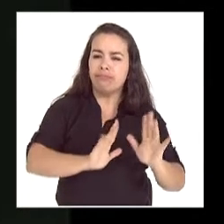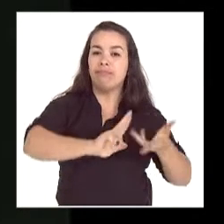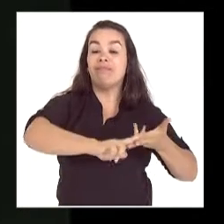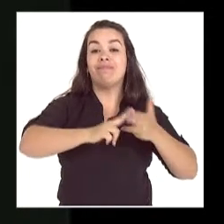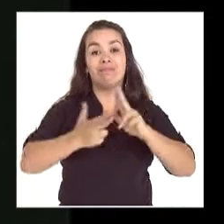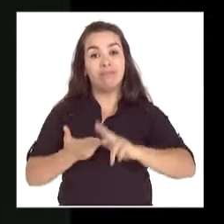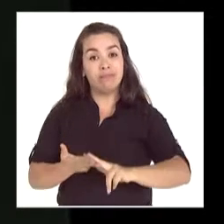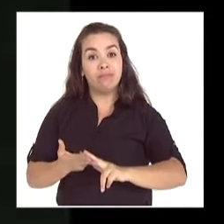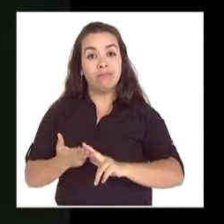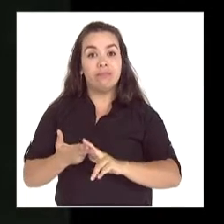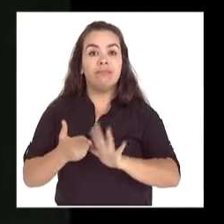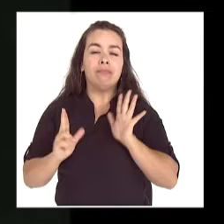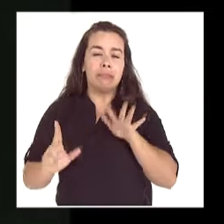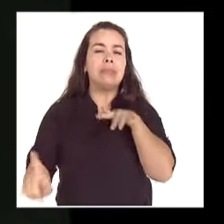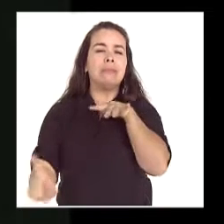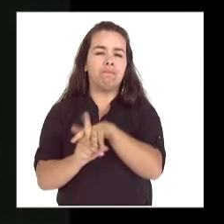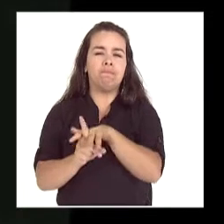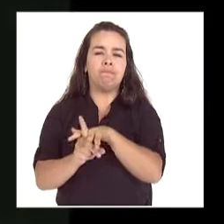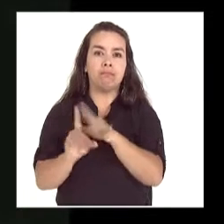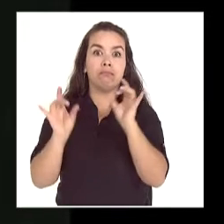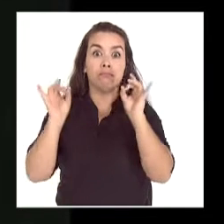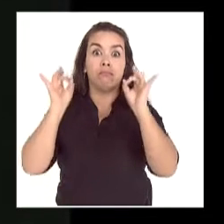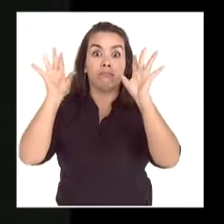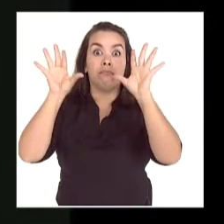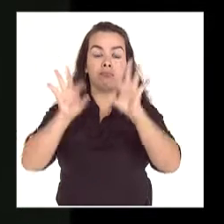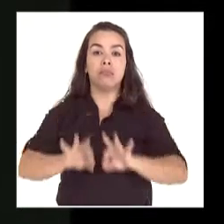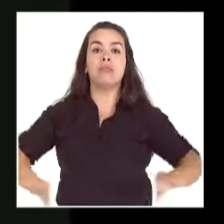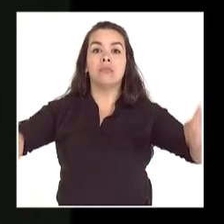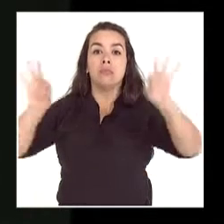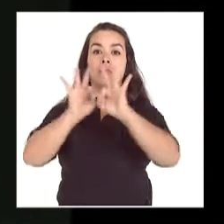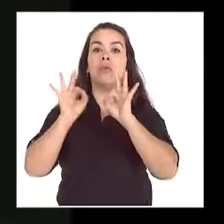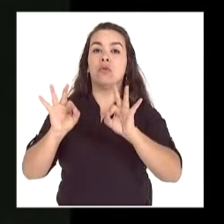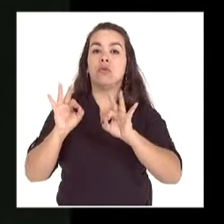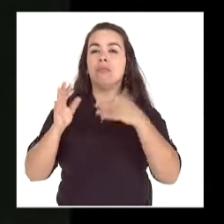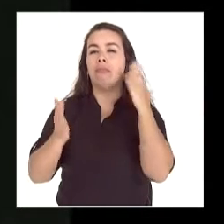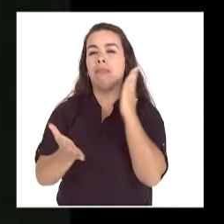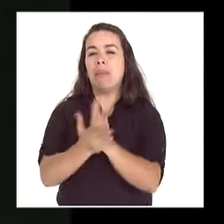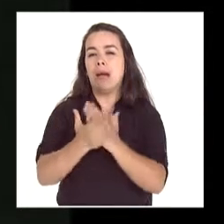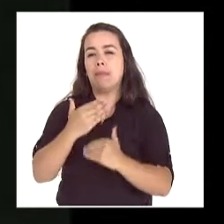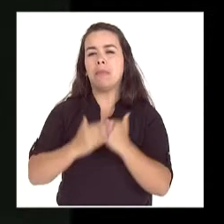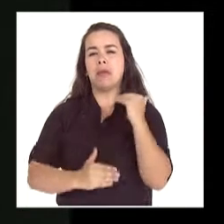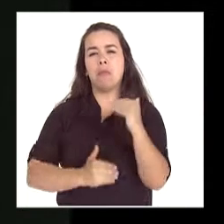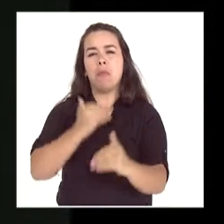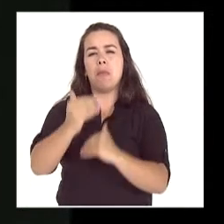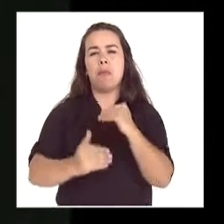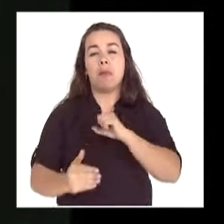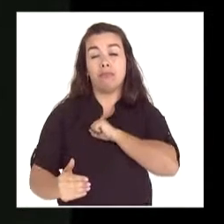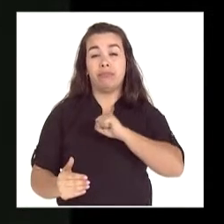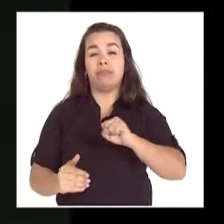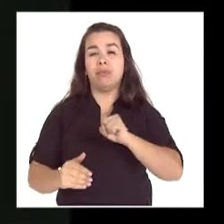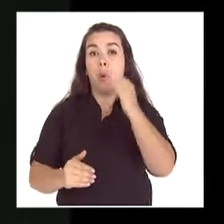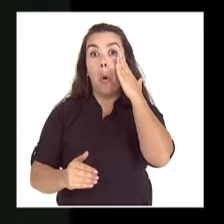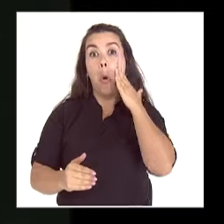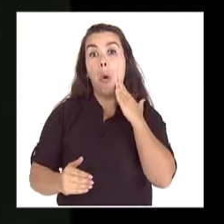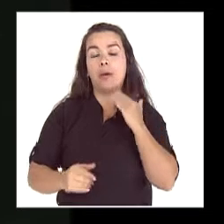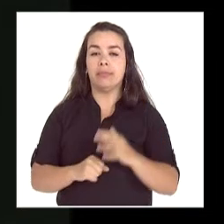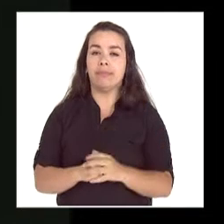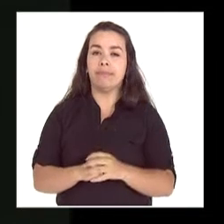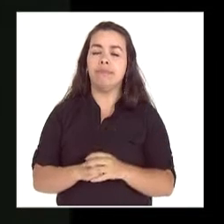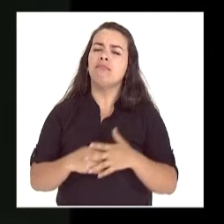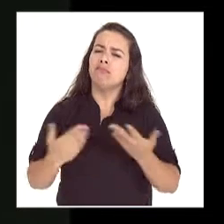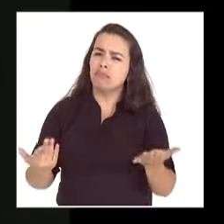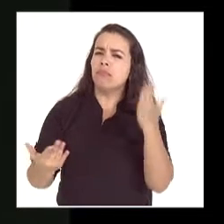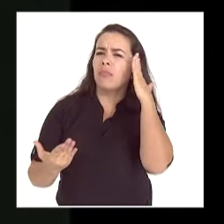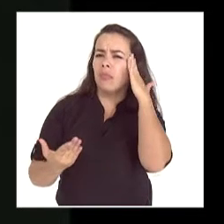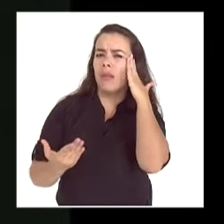asocian de forma importante en el desarrollo de enfermedad coronaria y en el desarrollo de infartos a temprana edad. Pero también, por